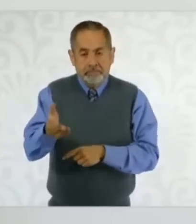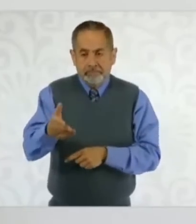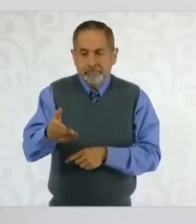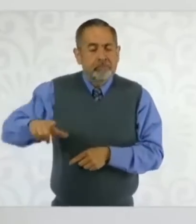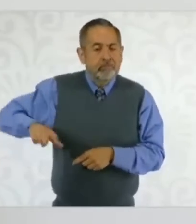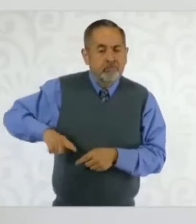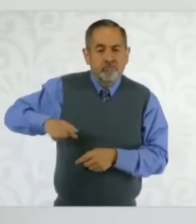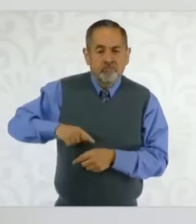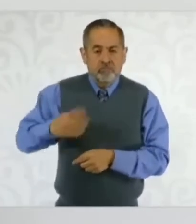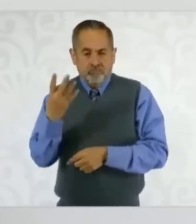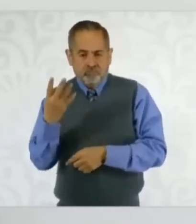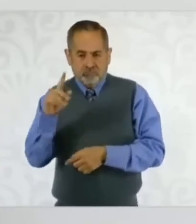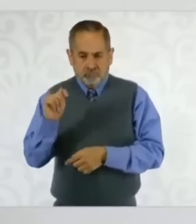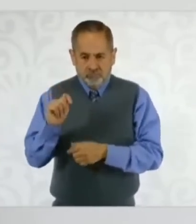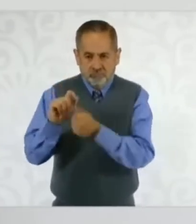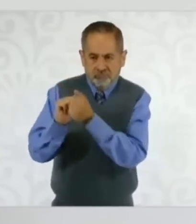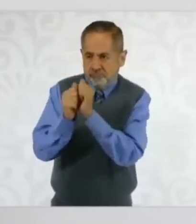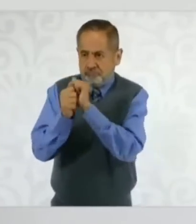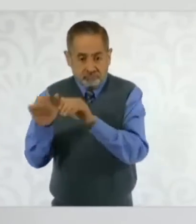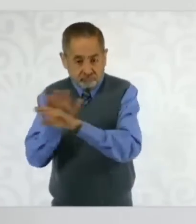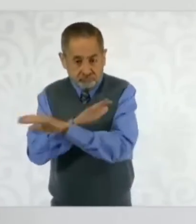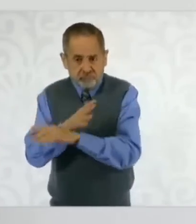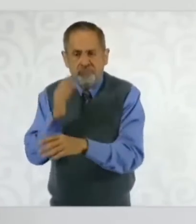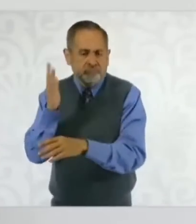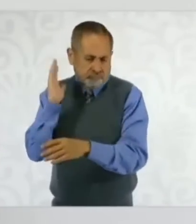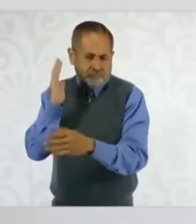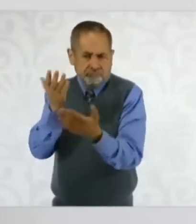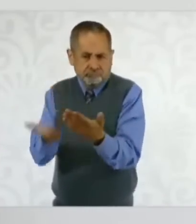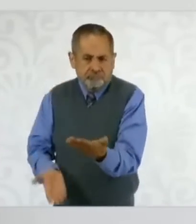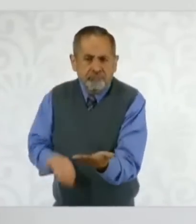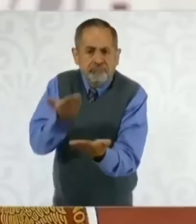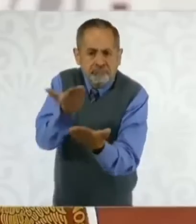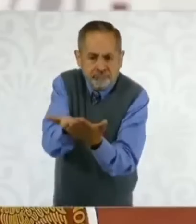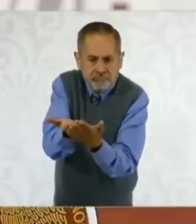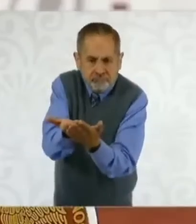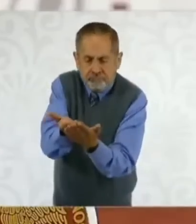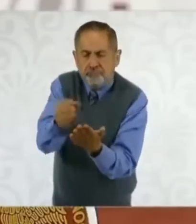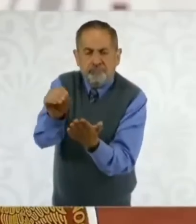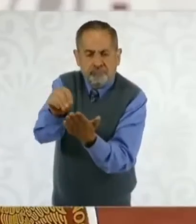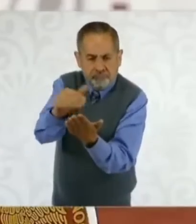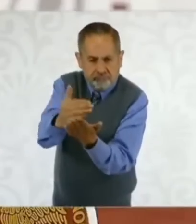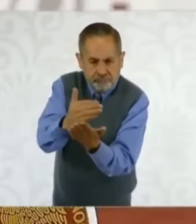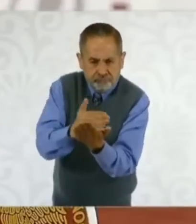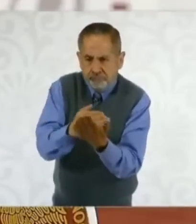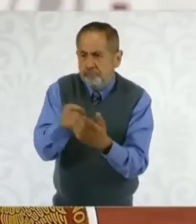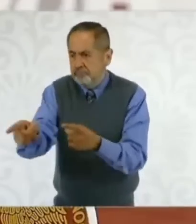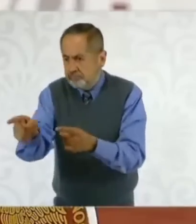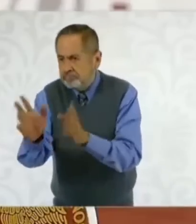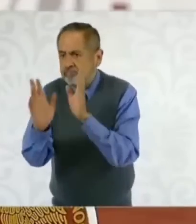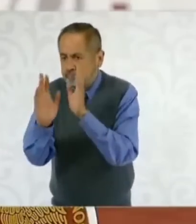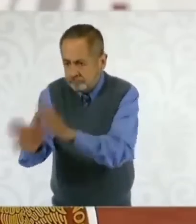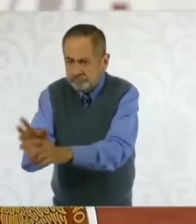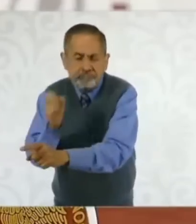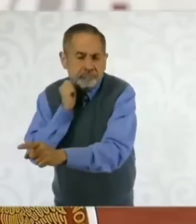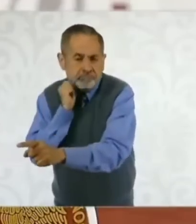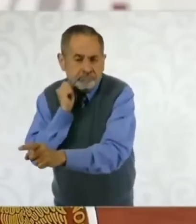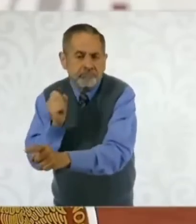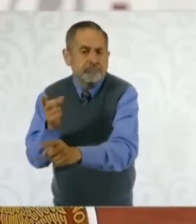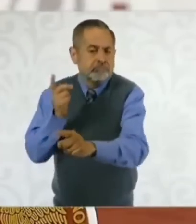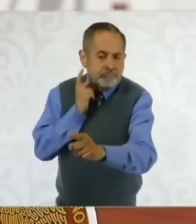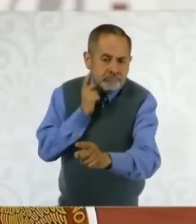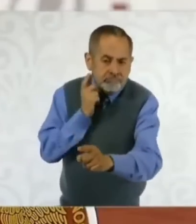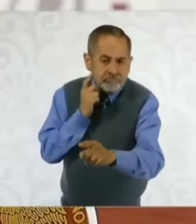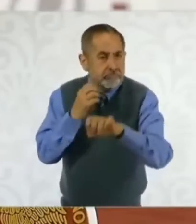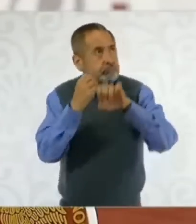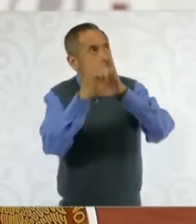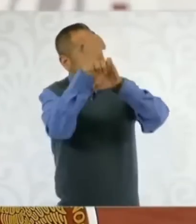Cuarta Transformación. Y eso, sin duda alguna, va a ocurrir con la reforma trascendental a los